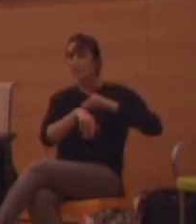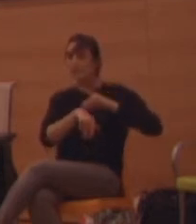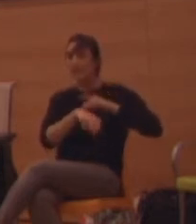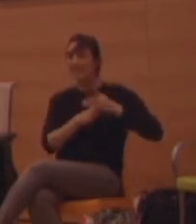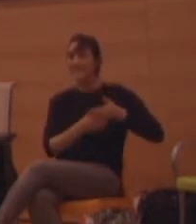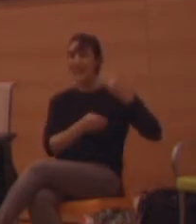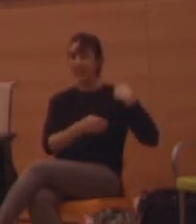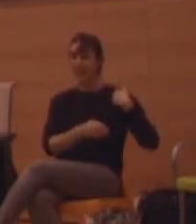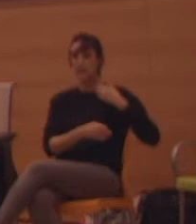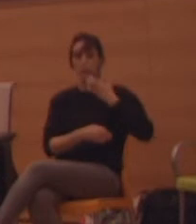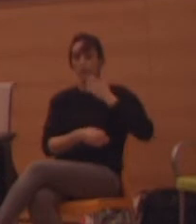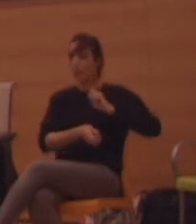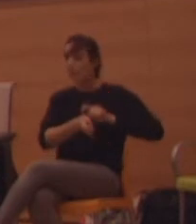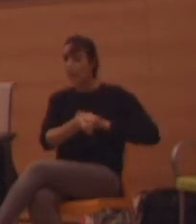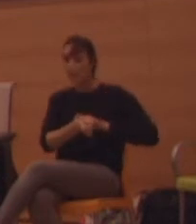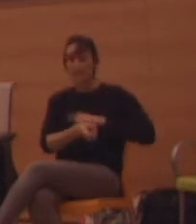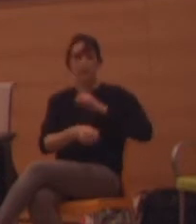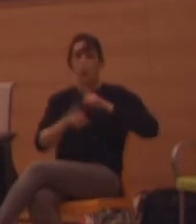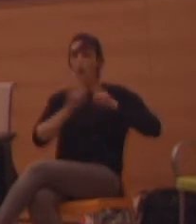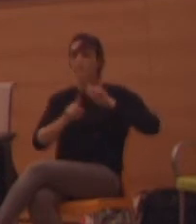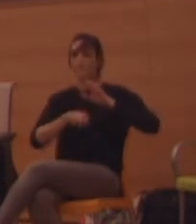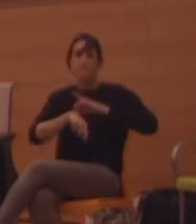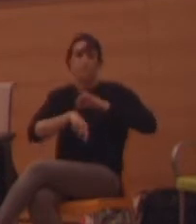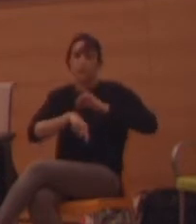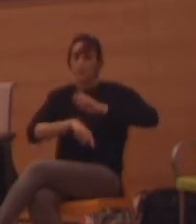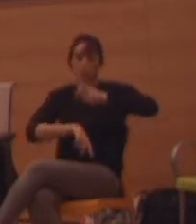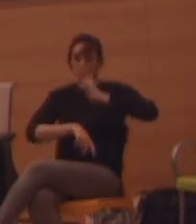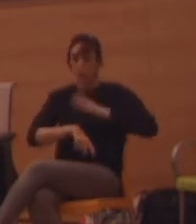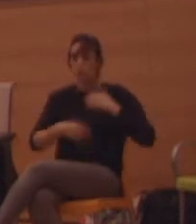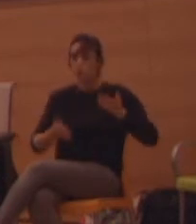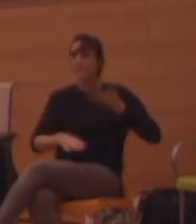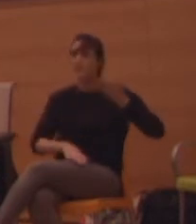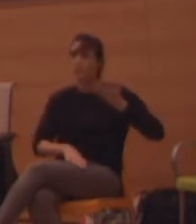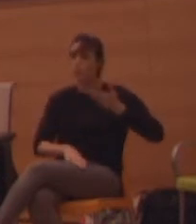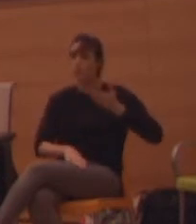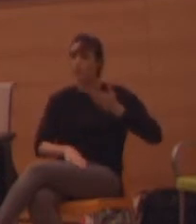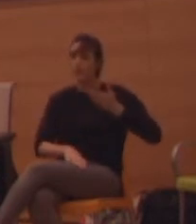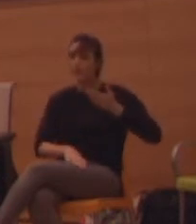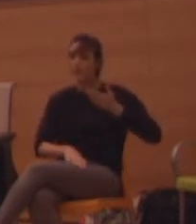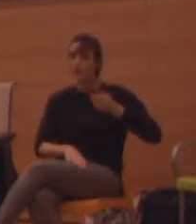tengan, como puede ser la diabetes o cualquier otra enfermedad. Entonces es importante también a estos pacientes